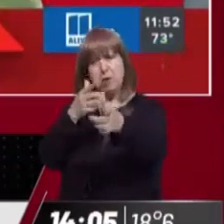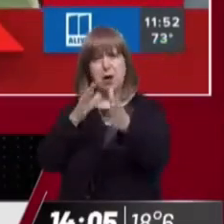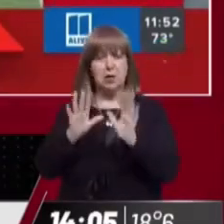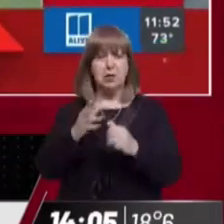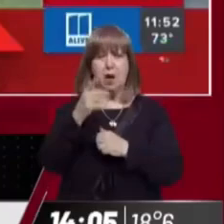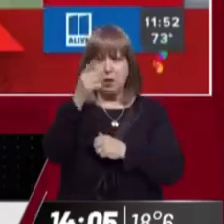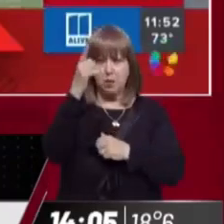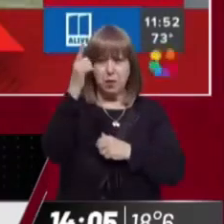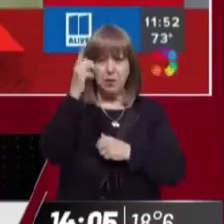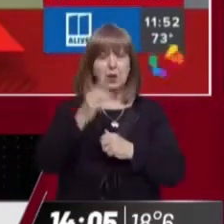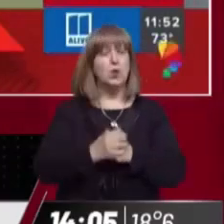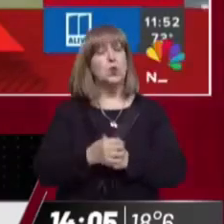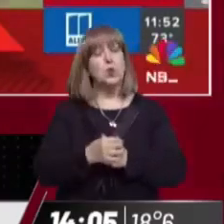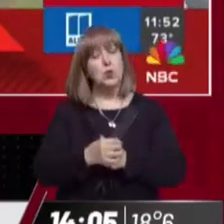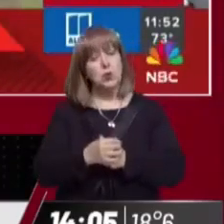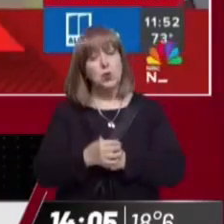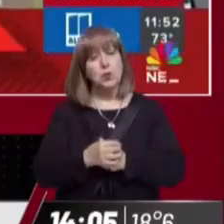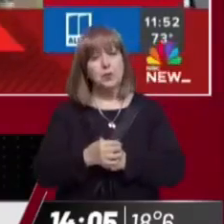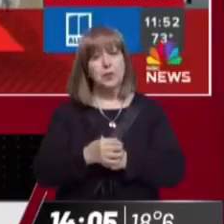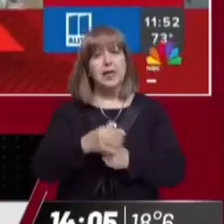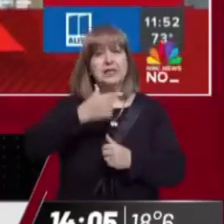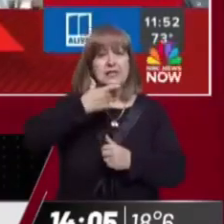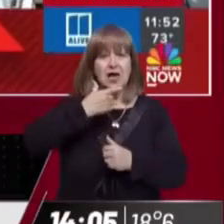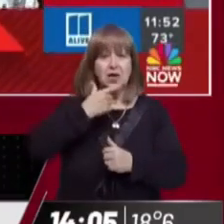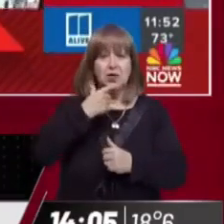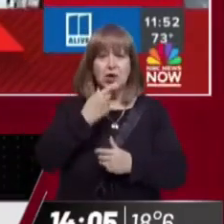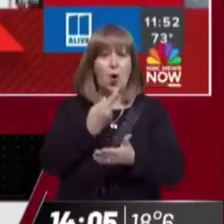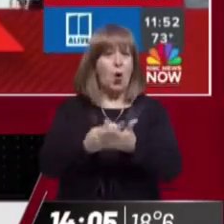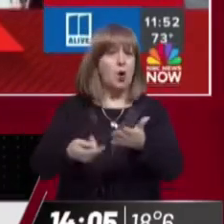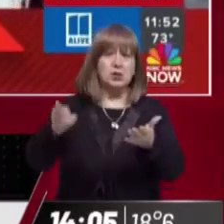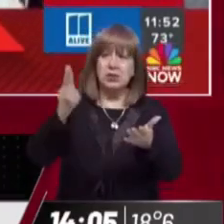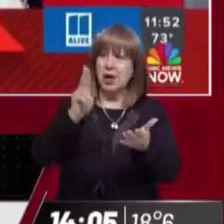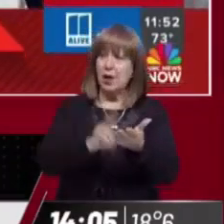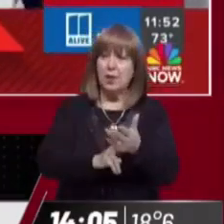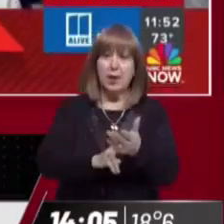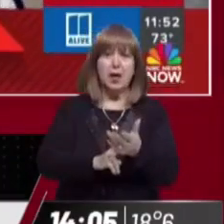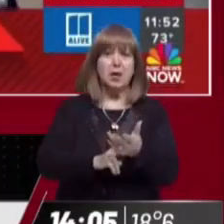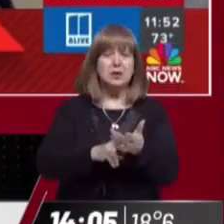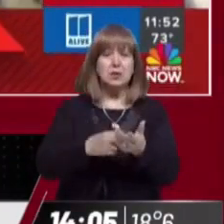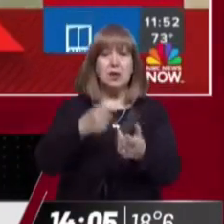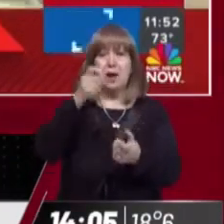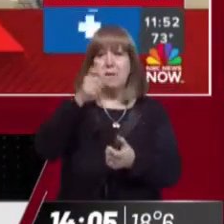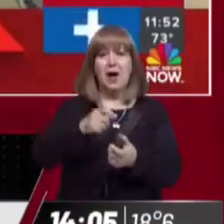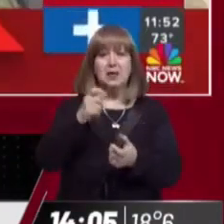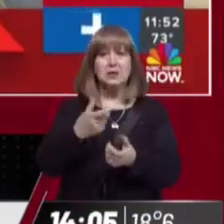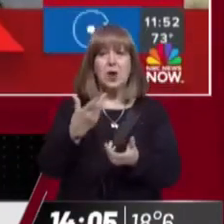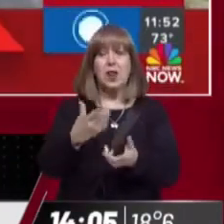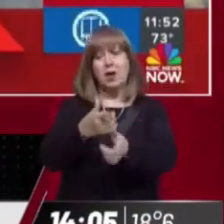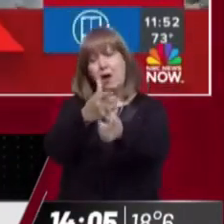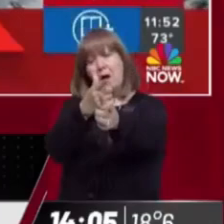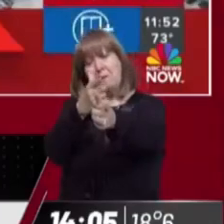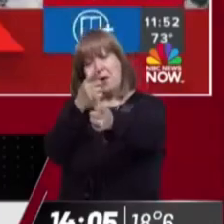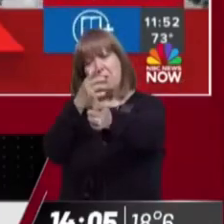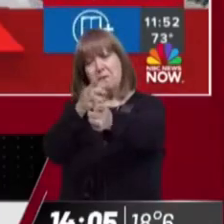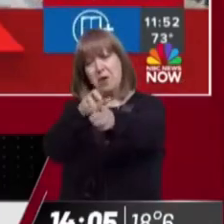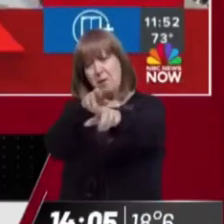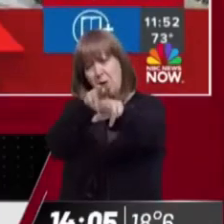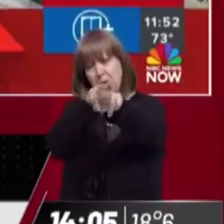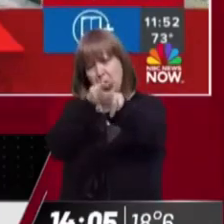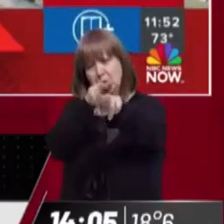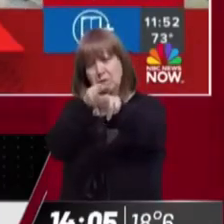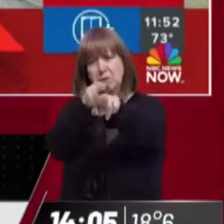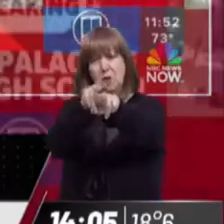otra vez la misma historia un desquiciado que ingresa una escuela un Universidad y comienza a disparar un tema recurrente en los Estados Unidos